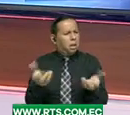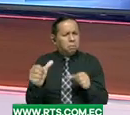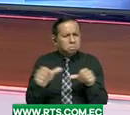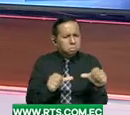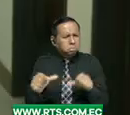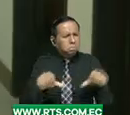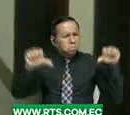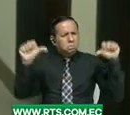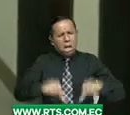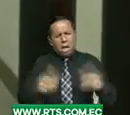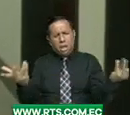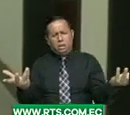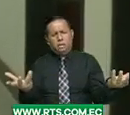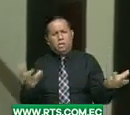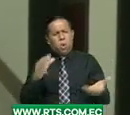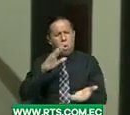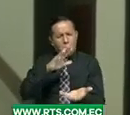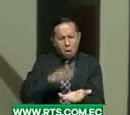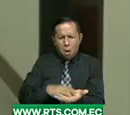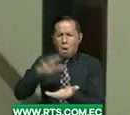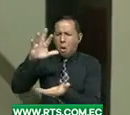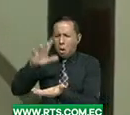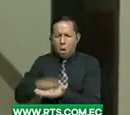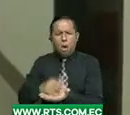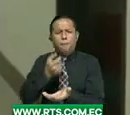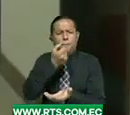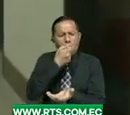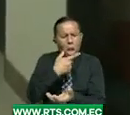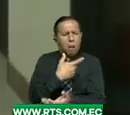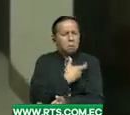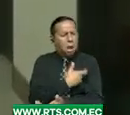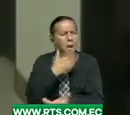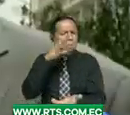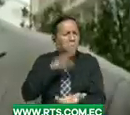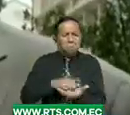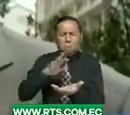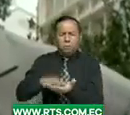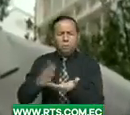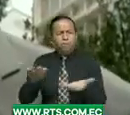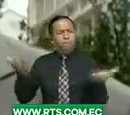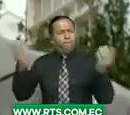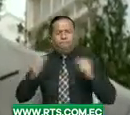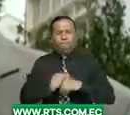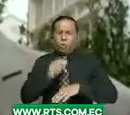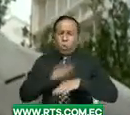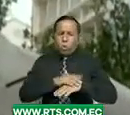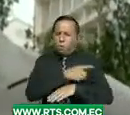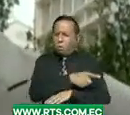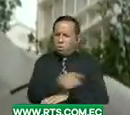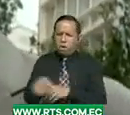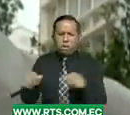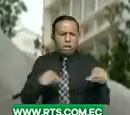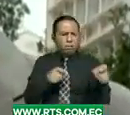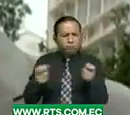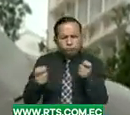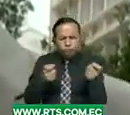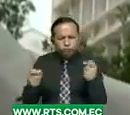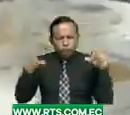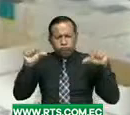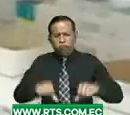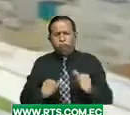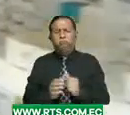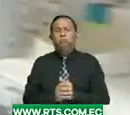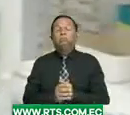Como una falta de liderazgo de los directores de las casas de salud, calificó el representante del directorio del IES, Alfredo Ortega, al desabastecimiento